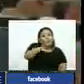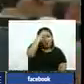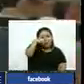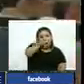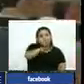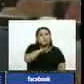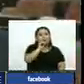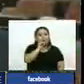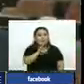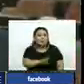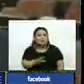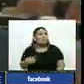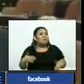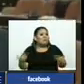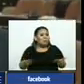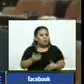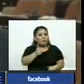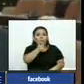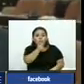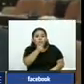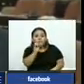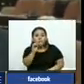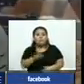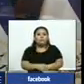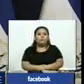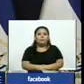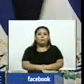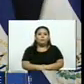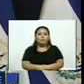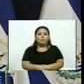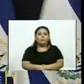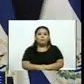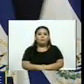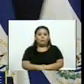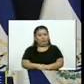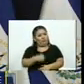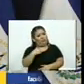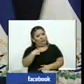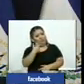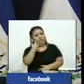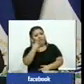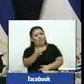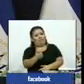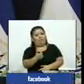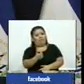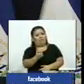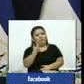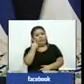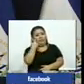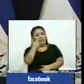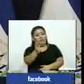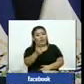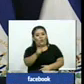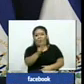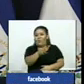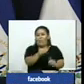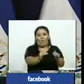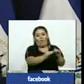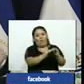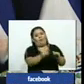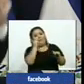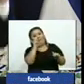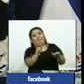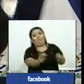los señalamientos hechos por el exmandatario. ¿Cómo se ve que cuando uno está en su salsa, se nota,